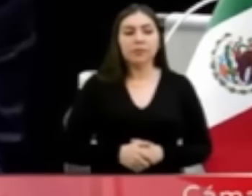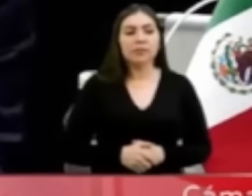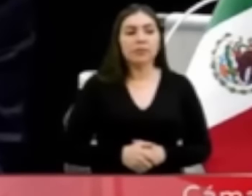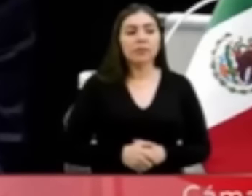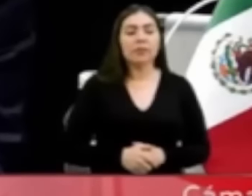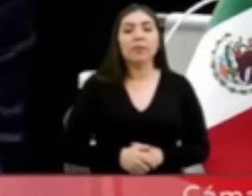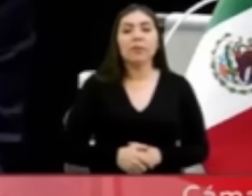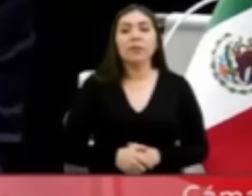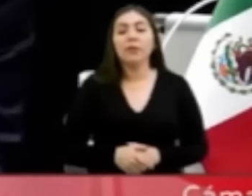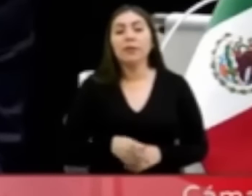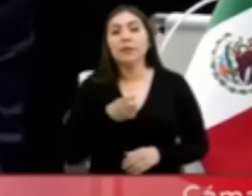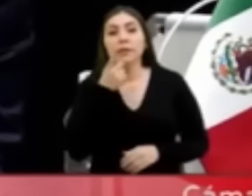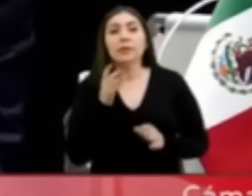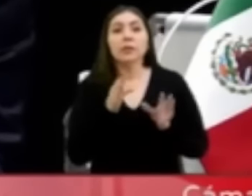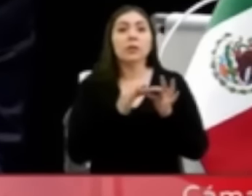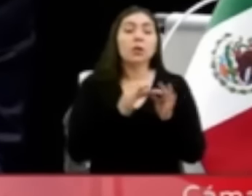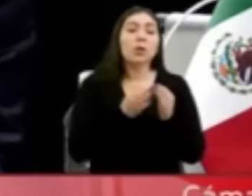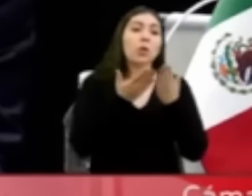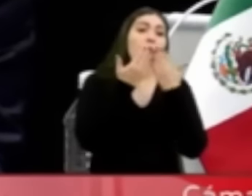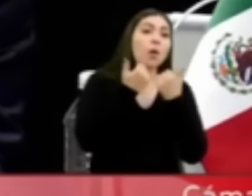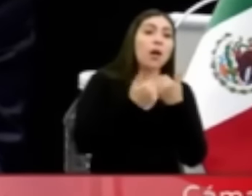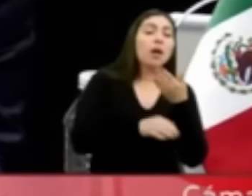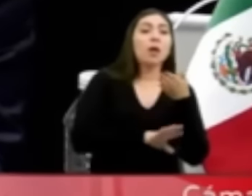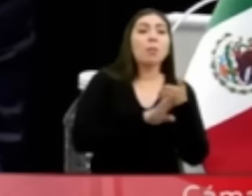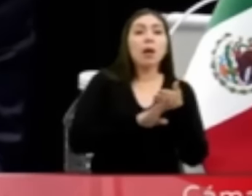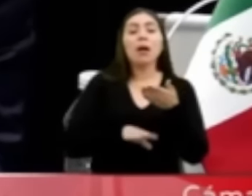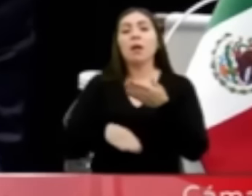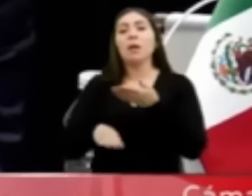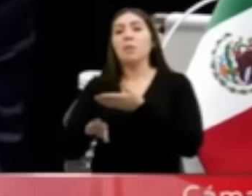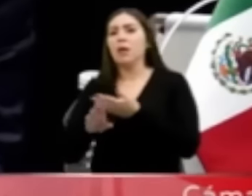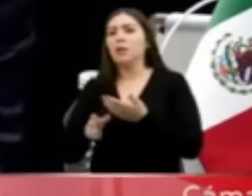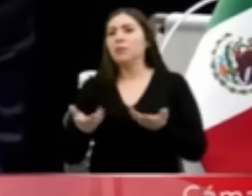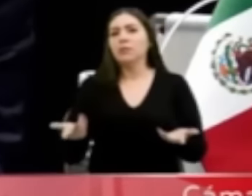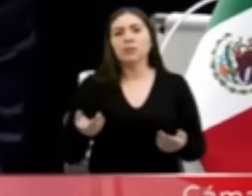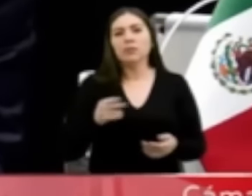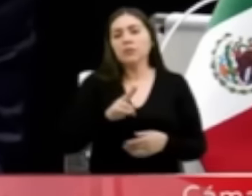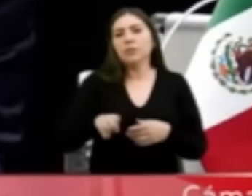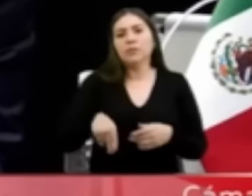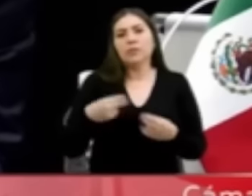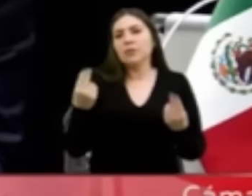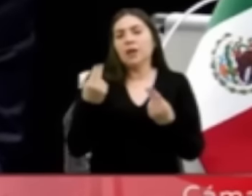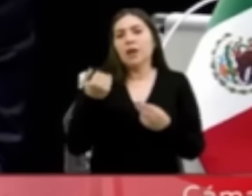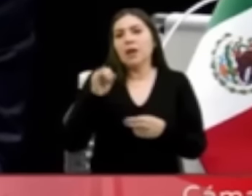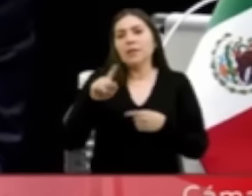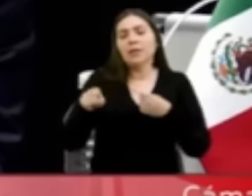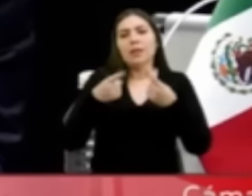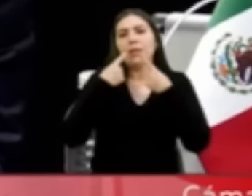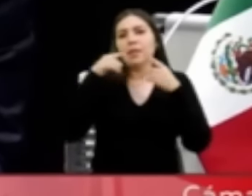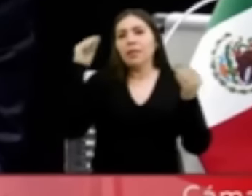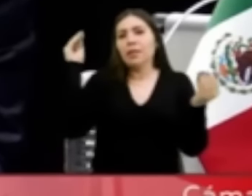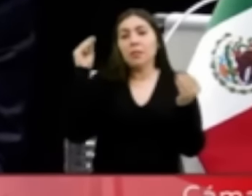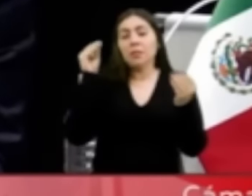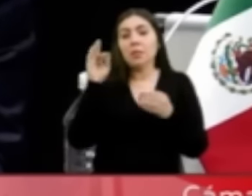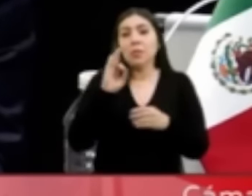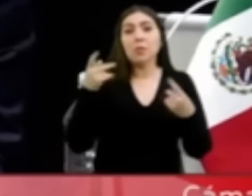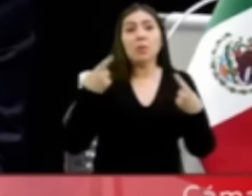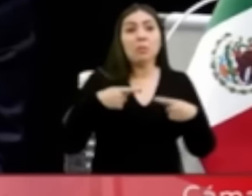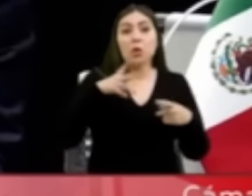argumento que se da de que no haya alusión sobre alusiones. Es un debate necesario. Si no quieren que haga uso de la palabra a alguien, no lo